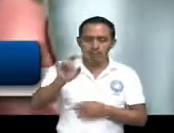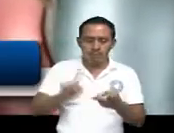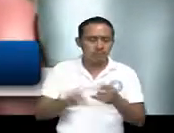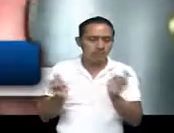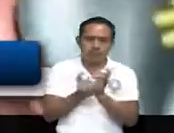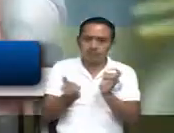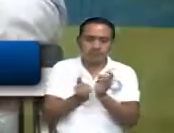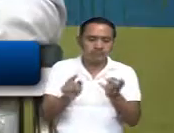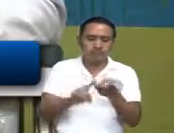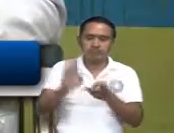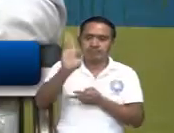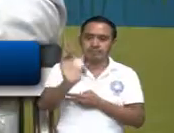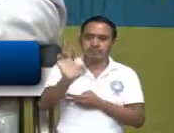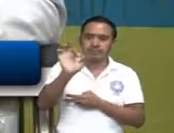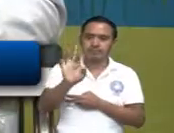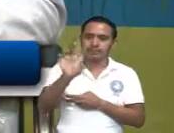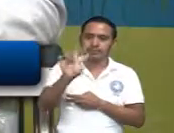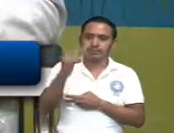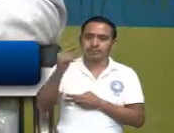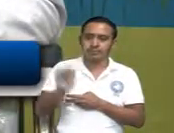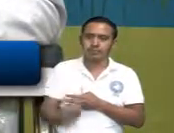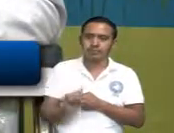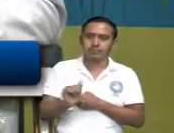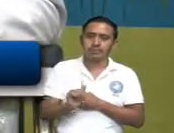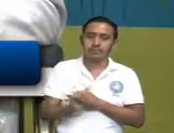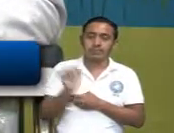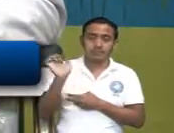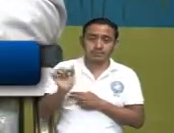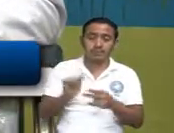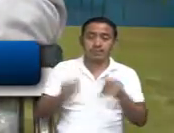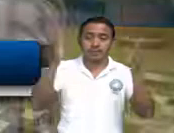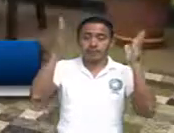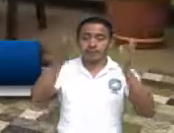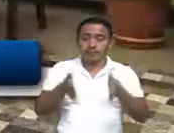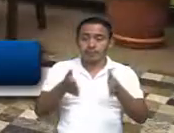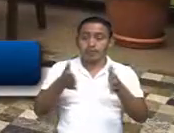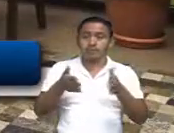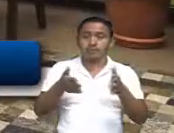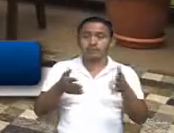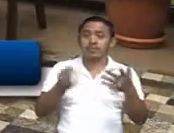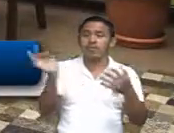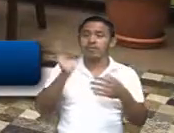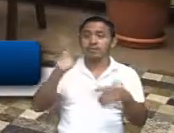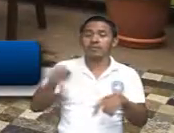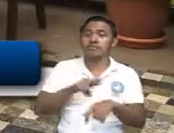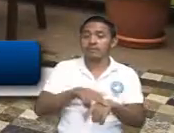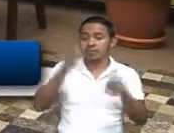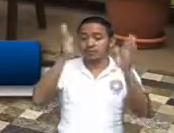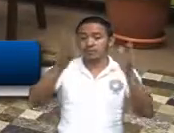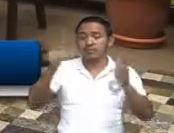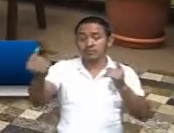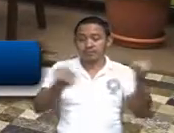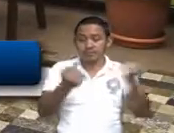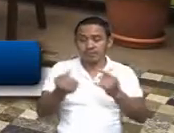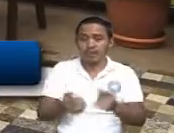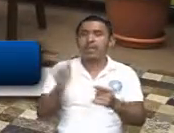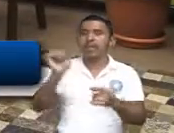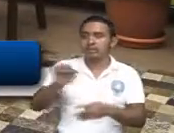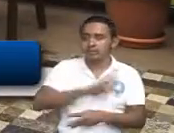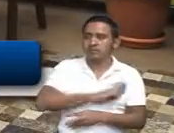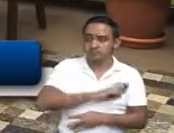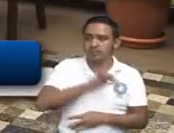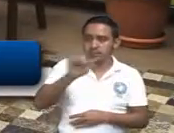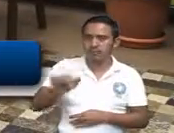que es un hospital de atención de referencia nacional éstos allí si se les realiza